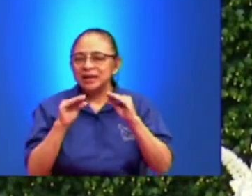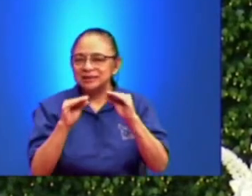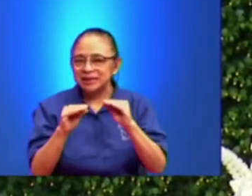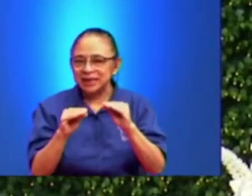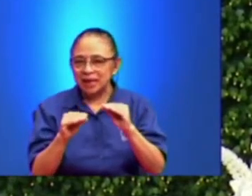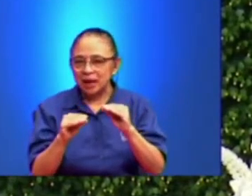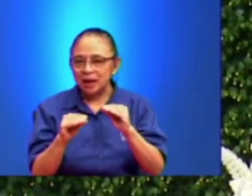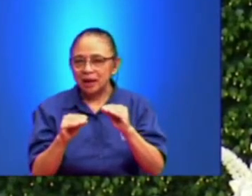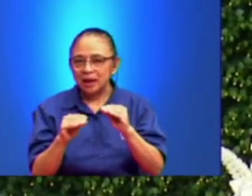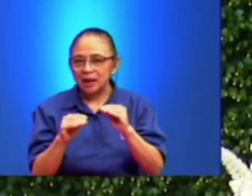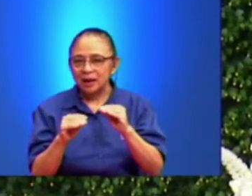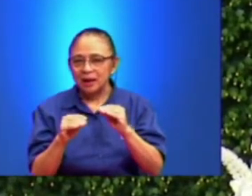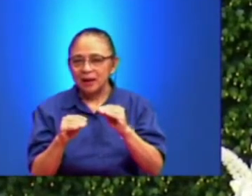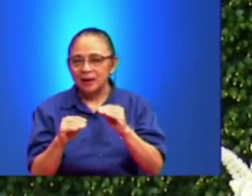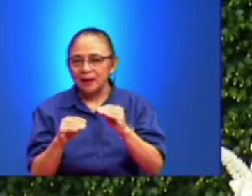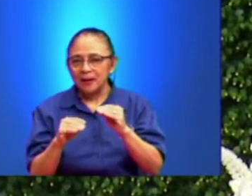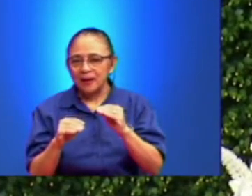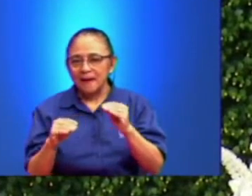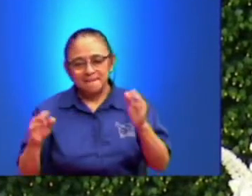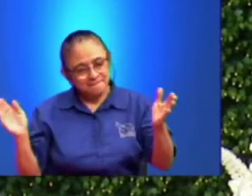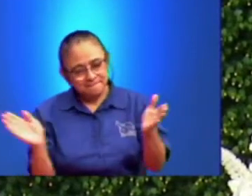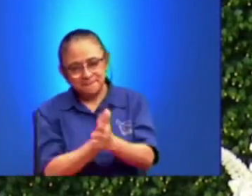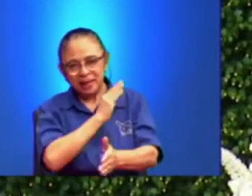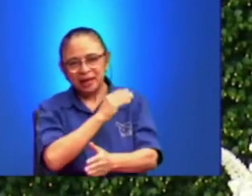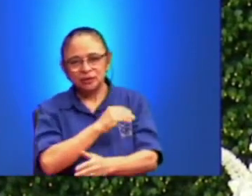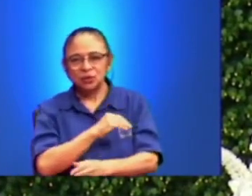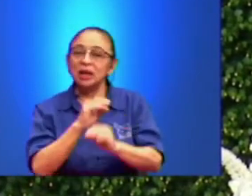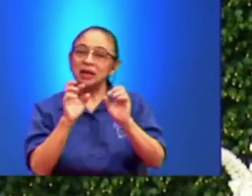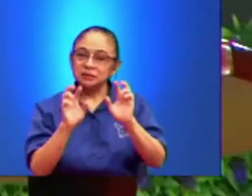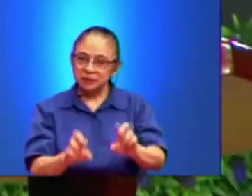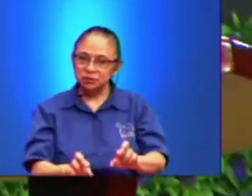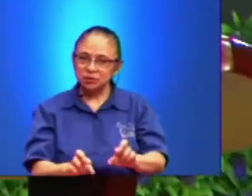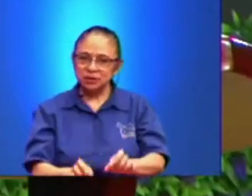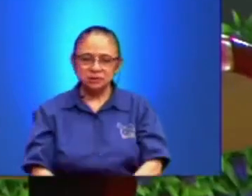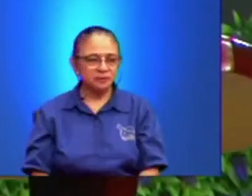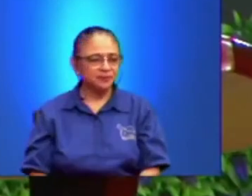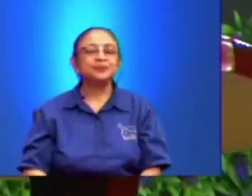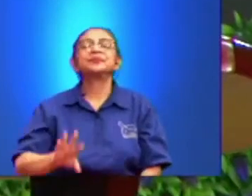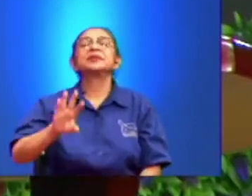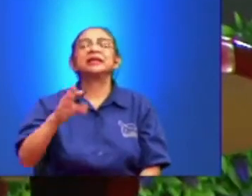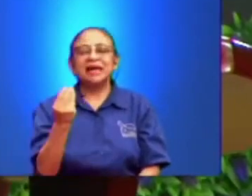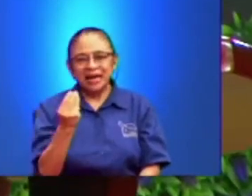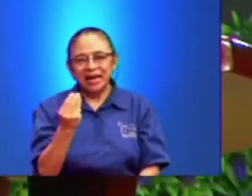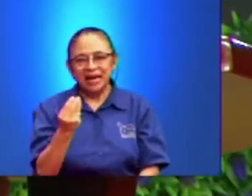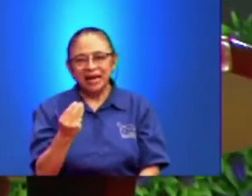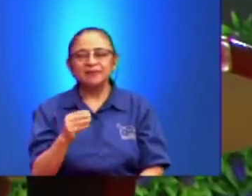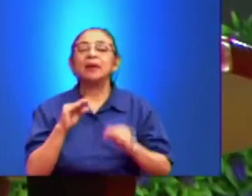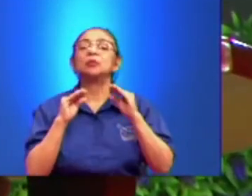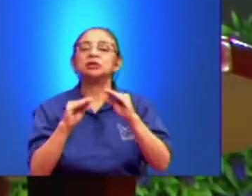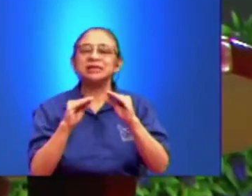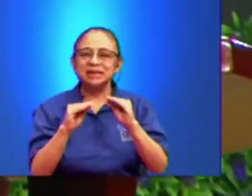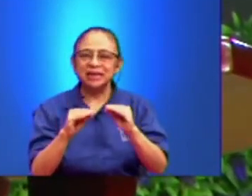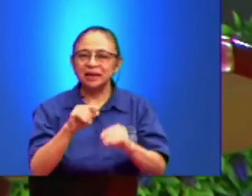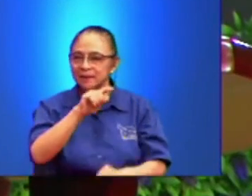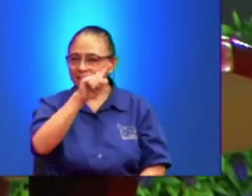agarrando biblias o la gente mire no es que lo que vamos a enseñar